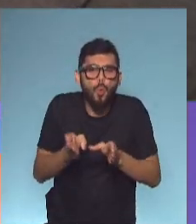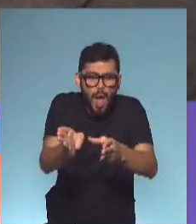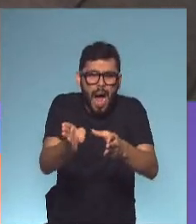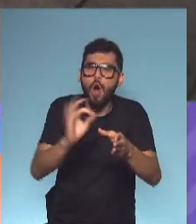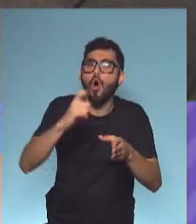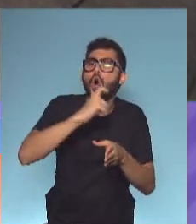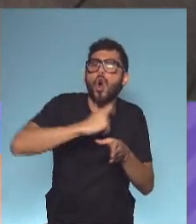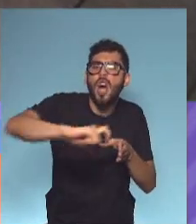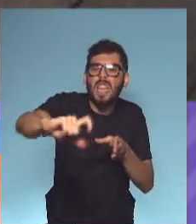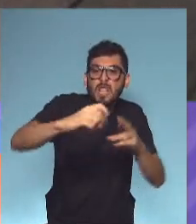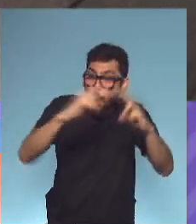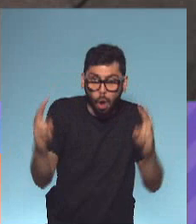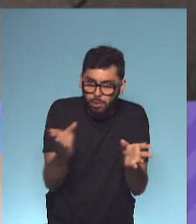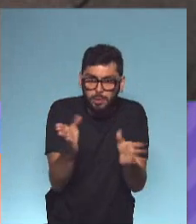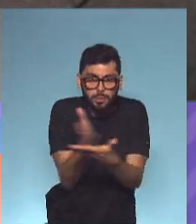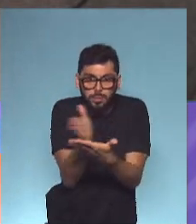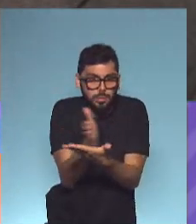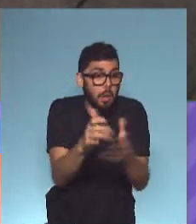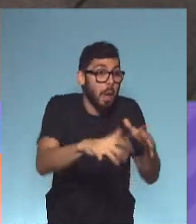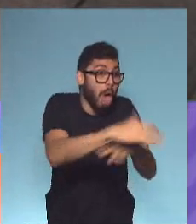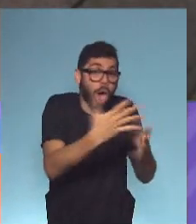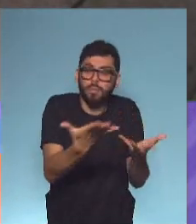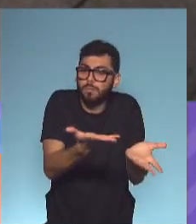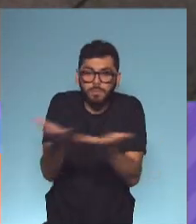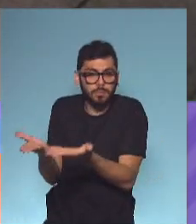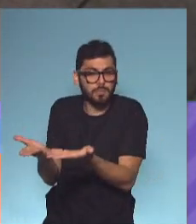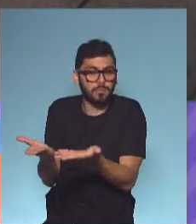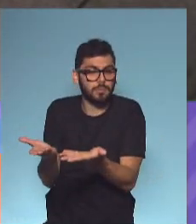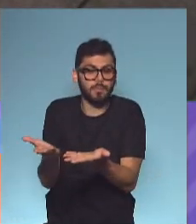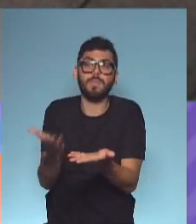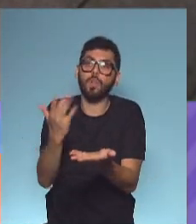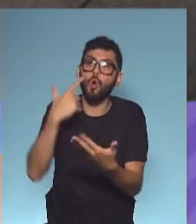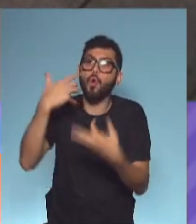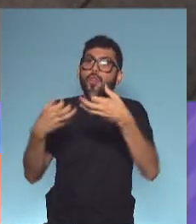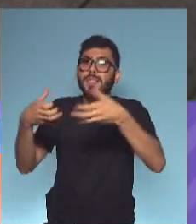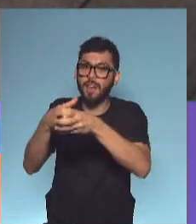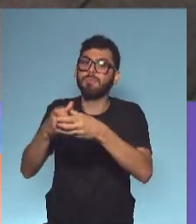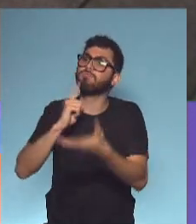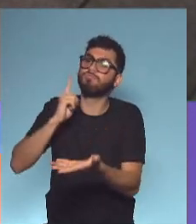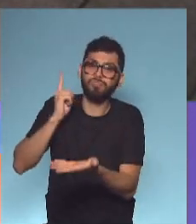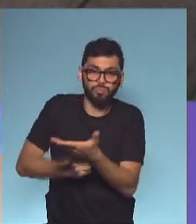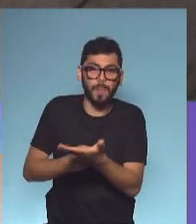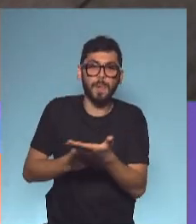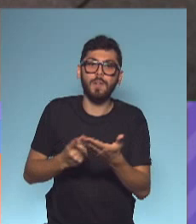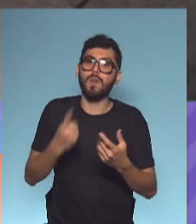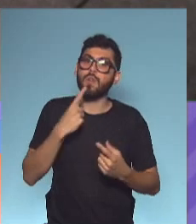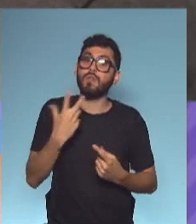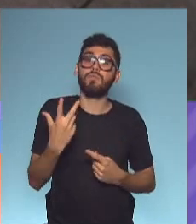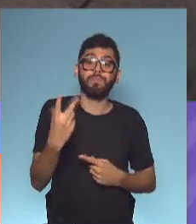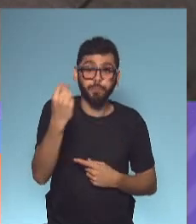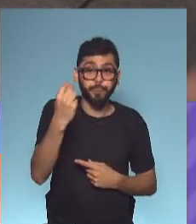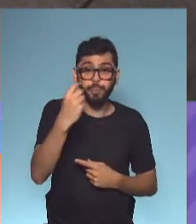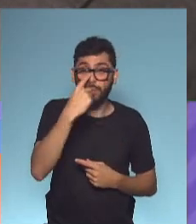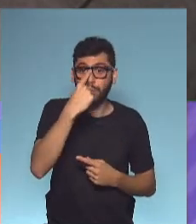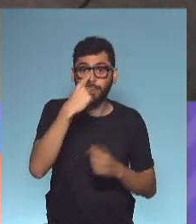riachuelo con puentes que lo crucen. Bueno, la Corte Suprema hoy resolvió rechazar este planteo de entender